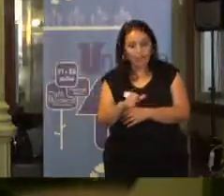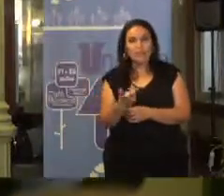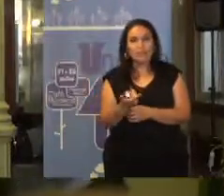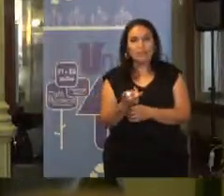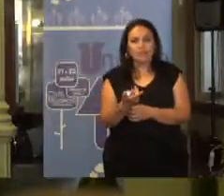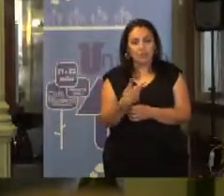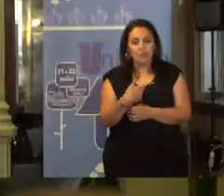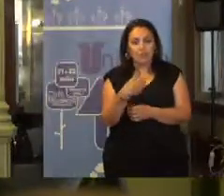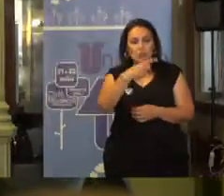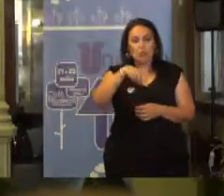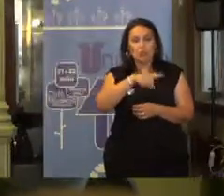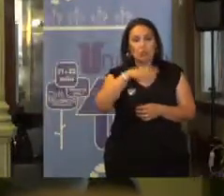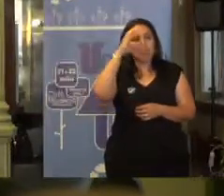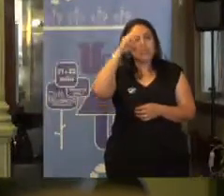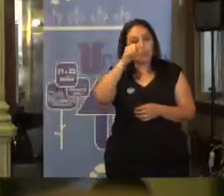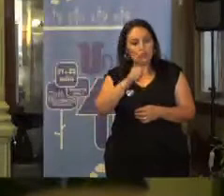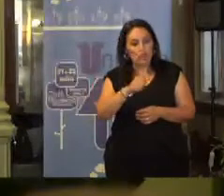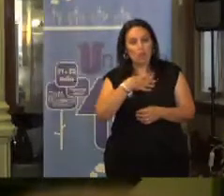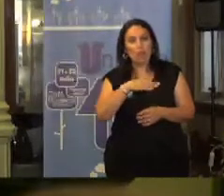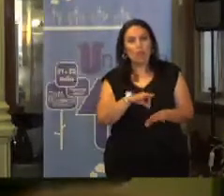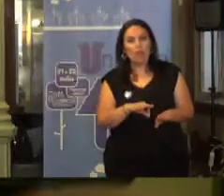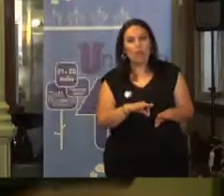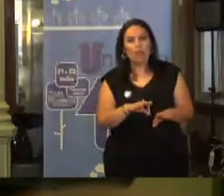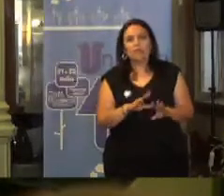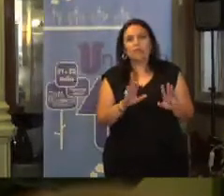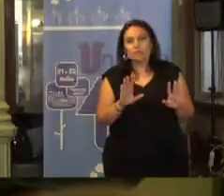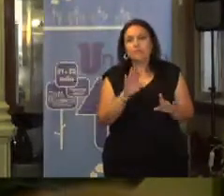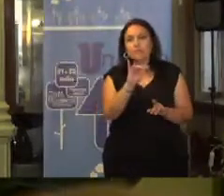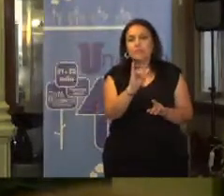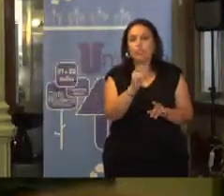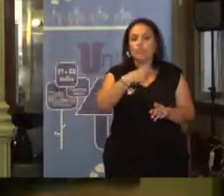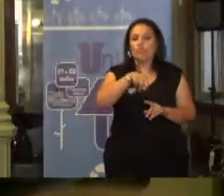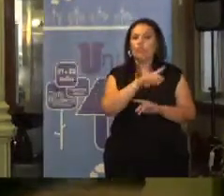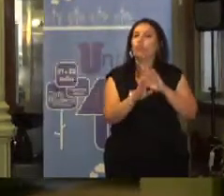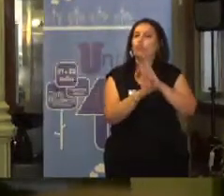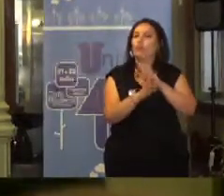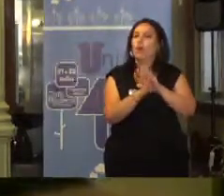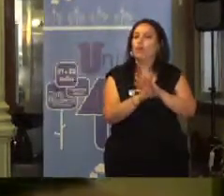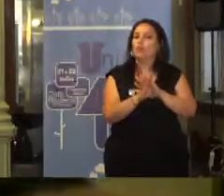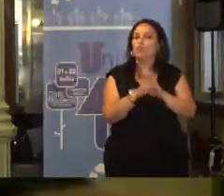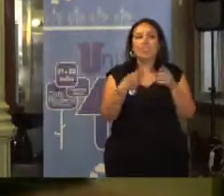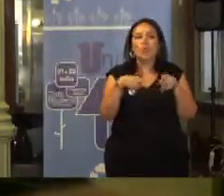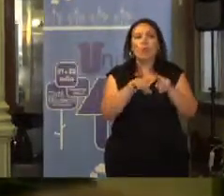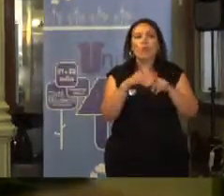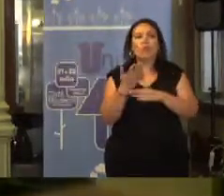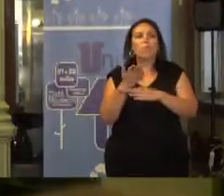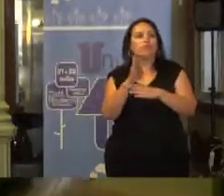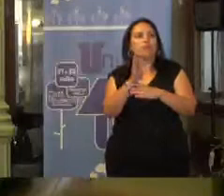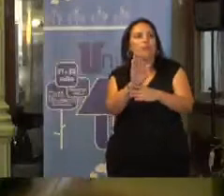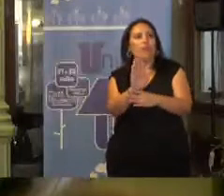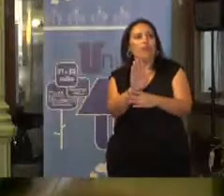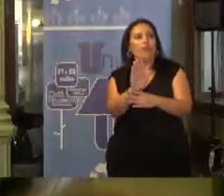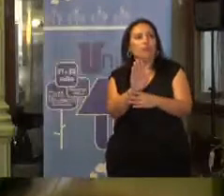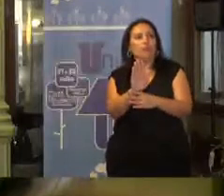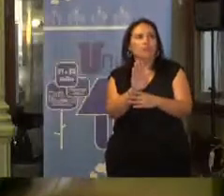poder escoitar a súa alternativa política, bueno, pois seguímoslo facendo como unha representación, non